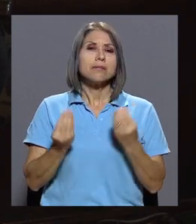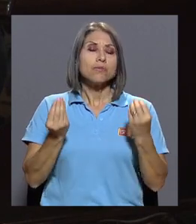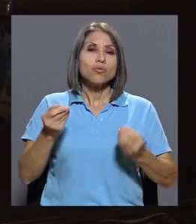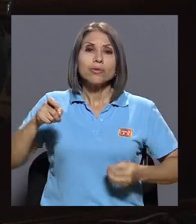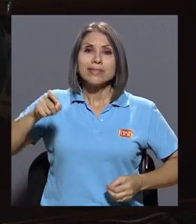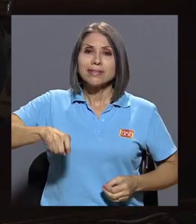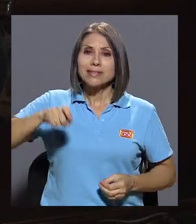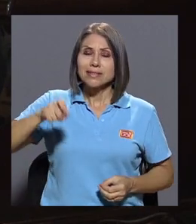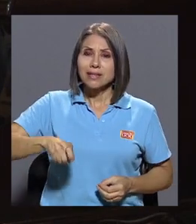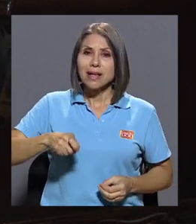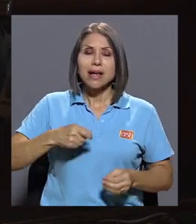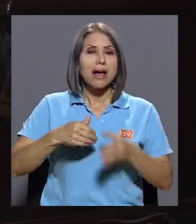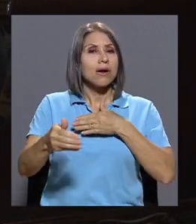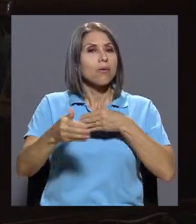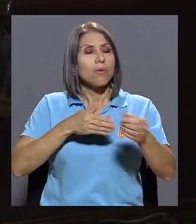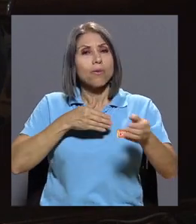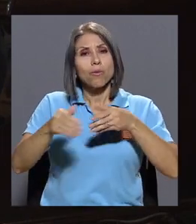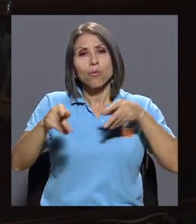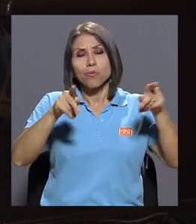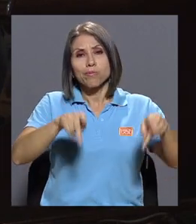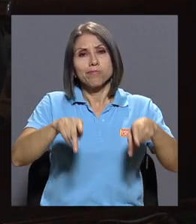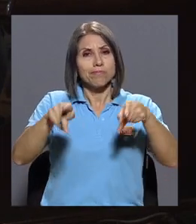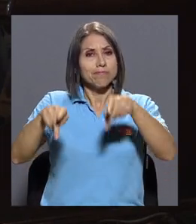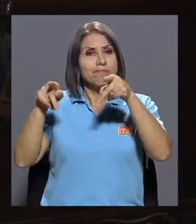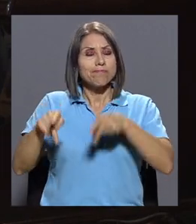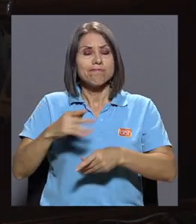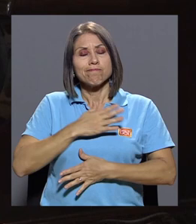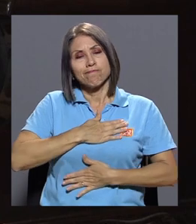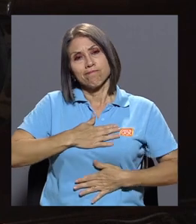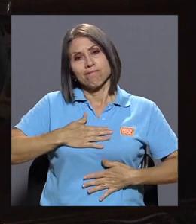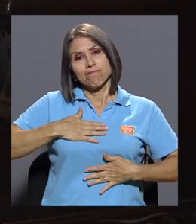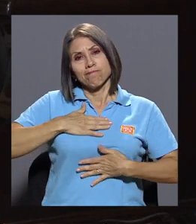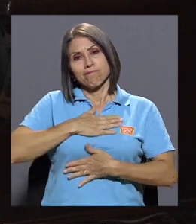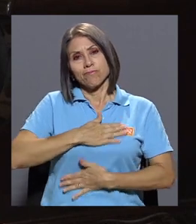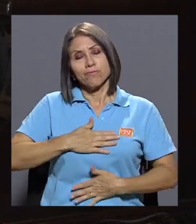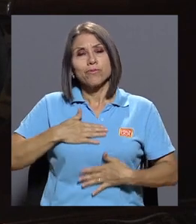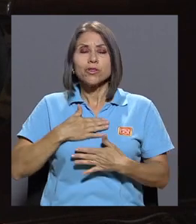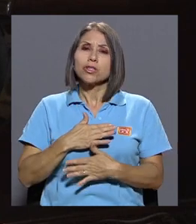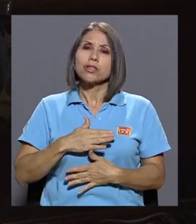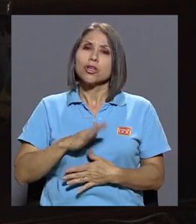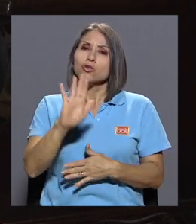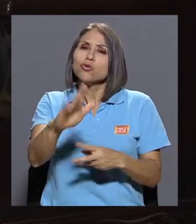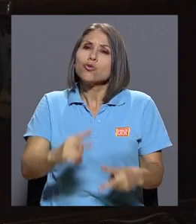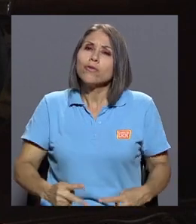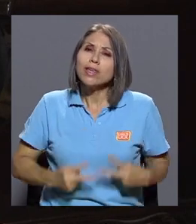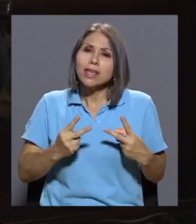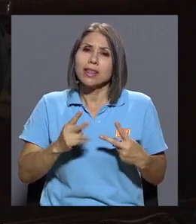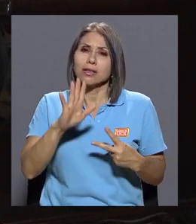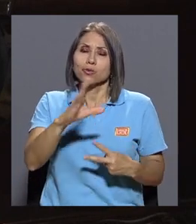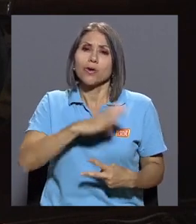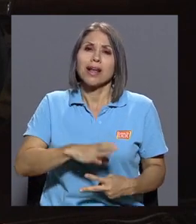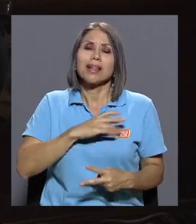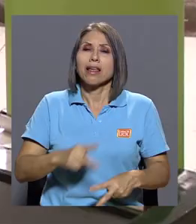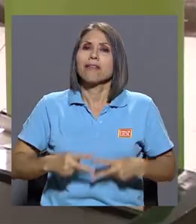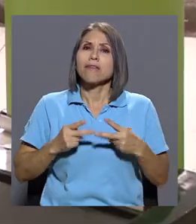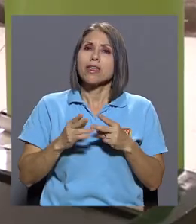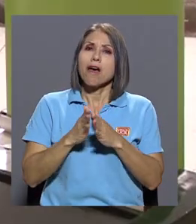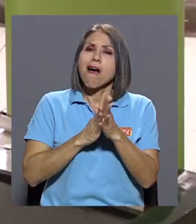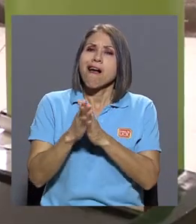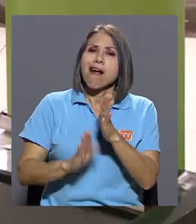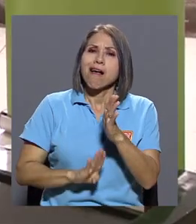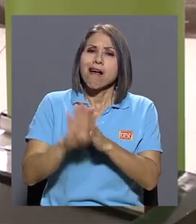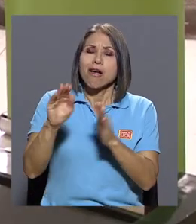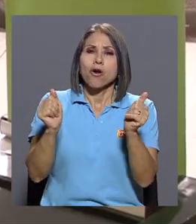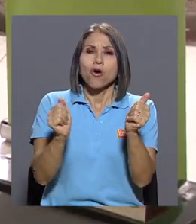muy necesario que cualquier persona disfrute y enriquezca su vida, su calidad de vida con la